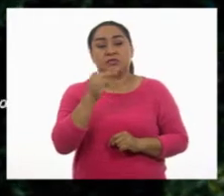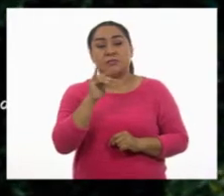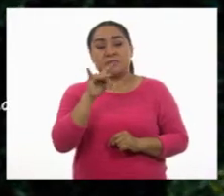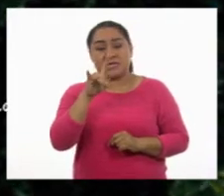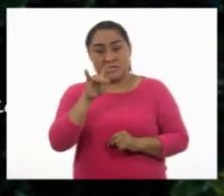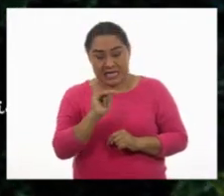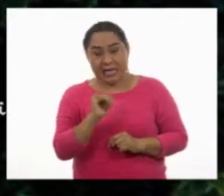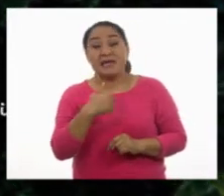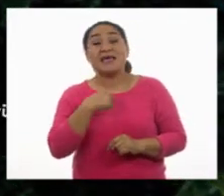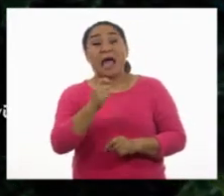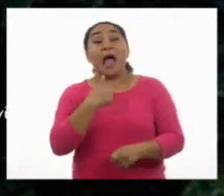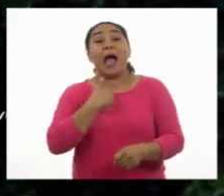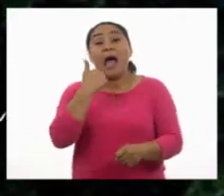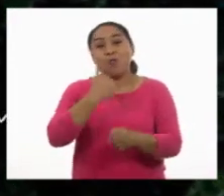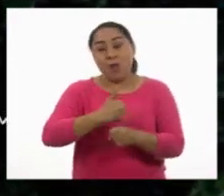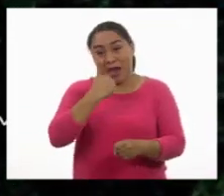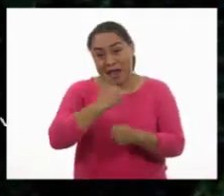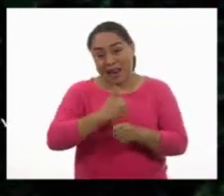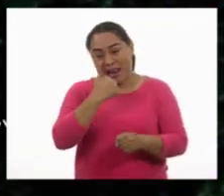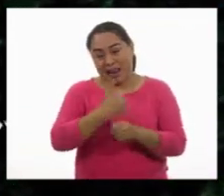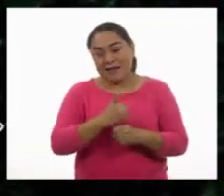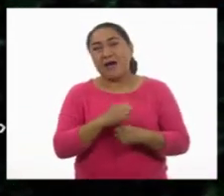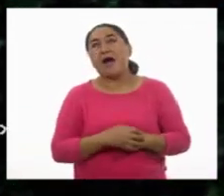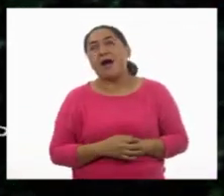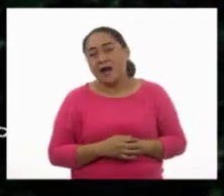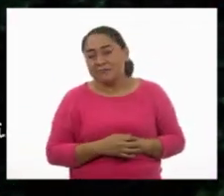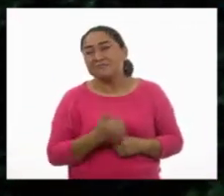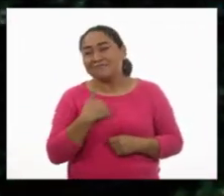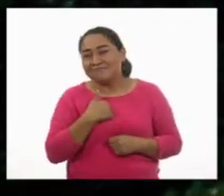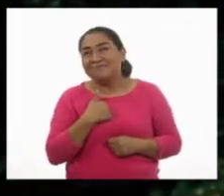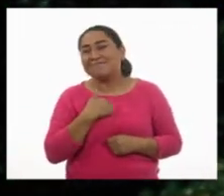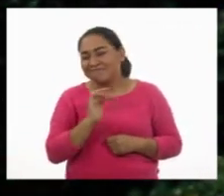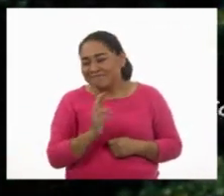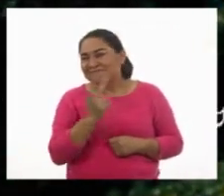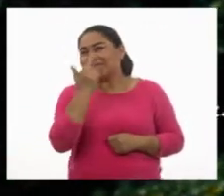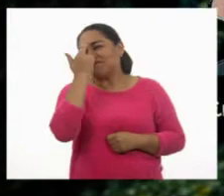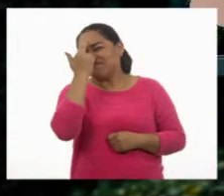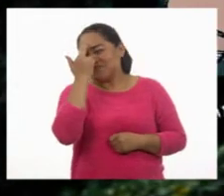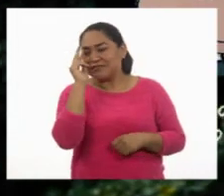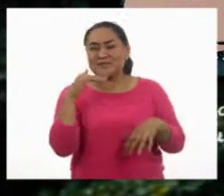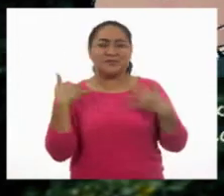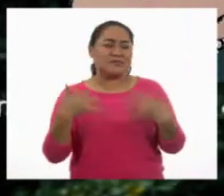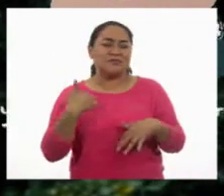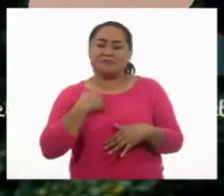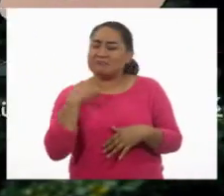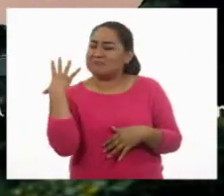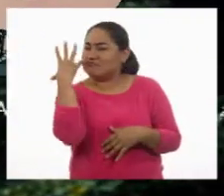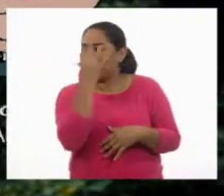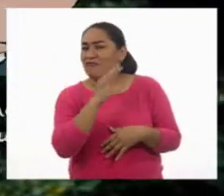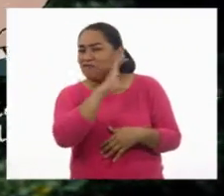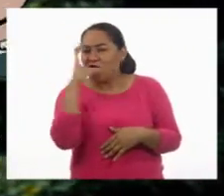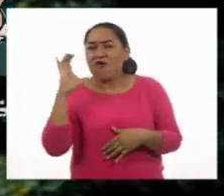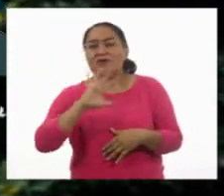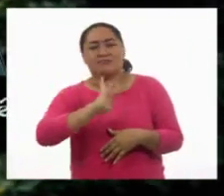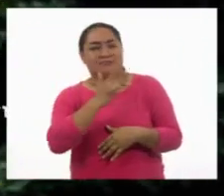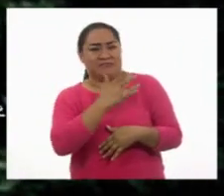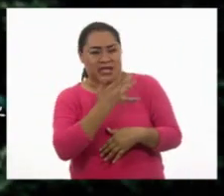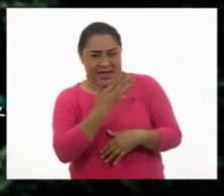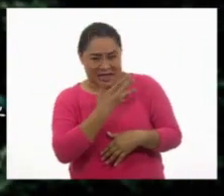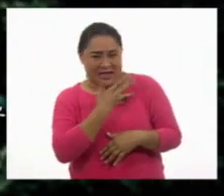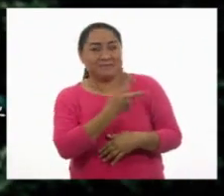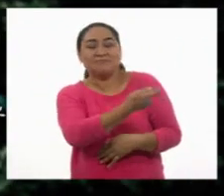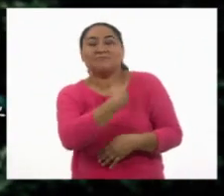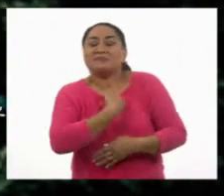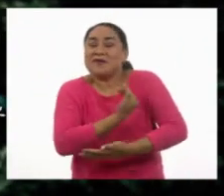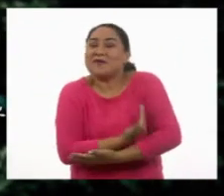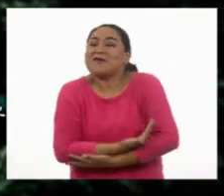mi abuelo. Oh, me acuerdo mucho de él. Tengo unas hermosas fotografías. Él